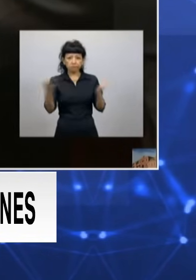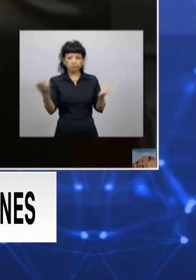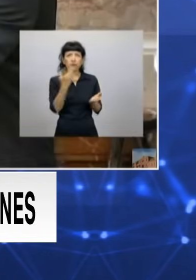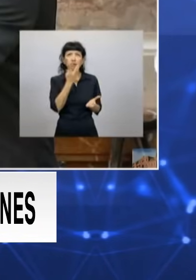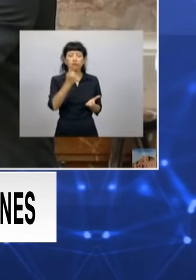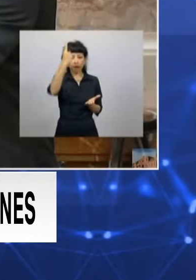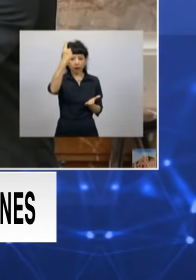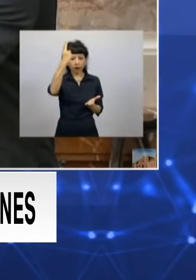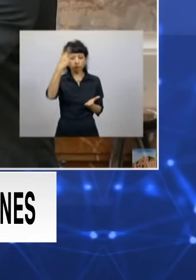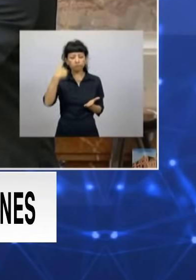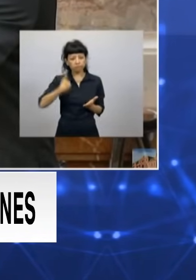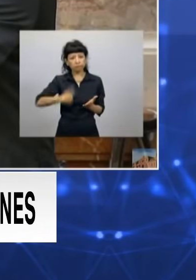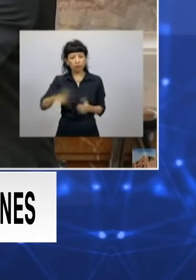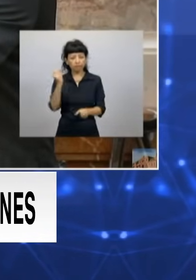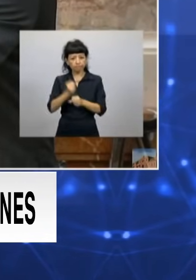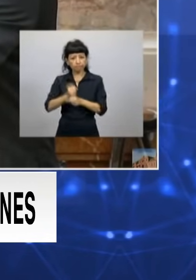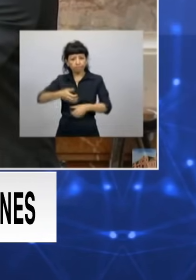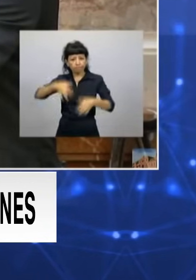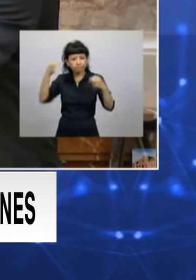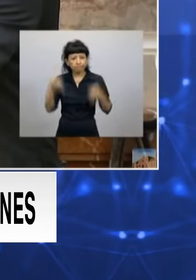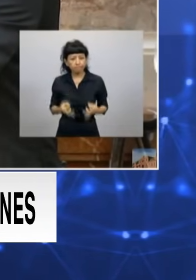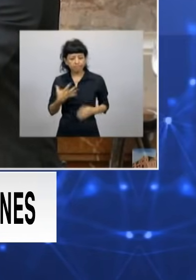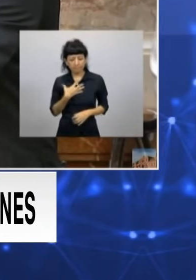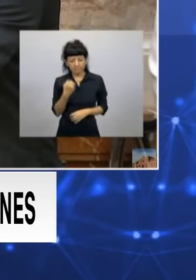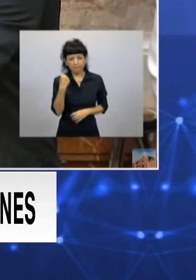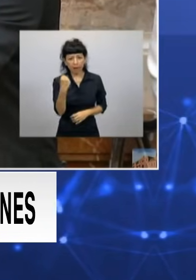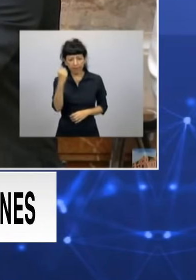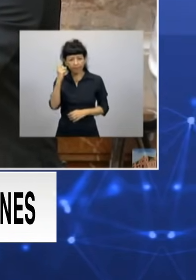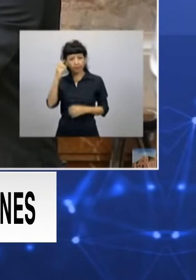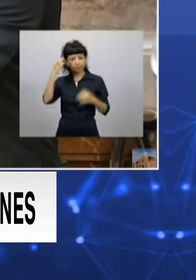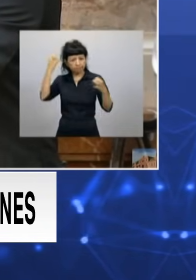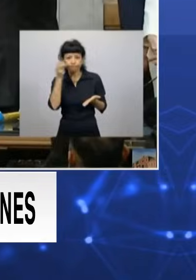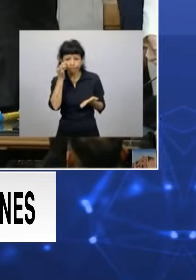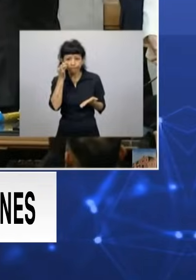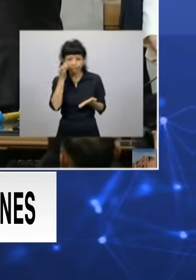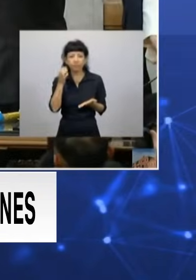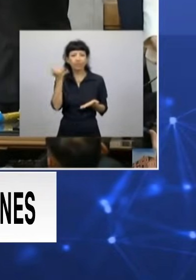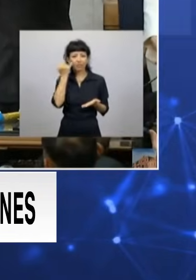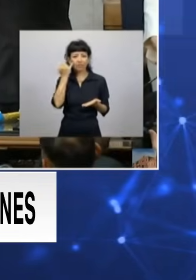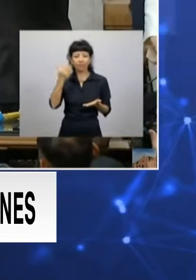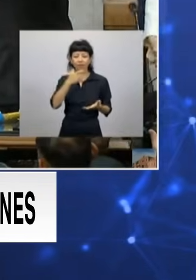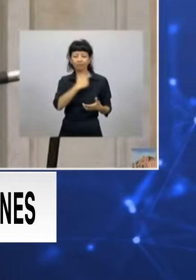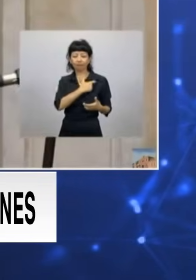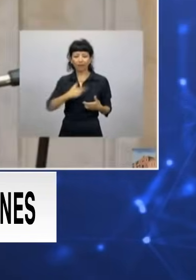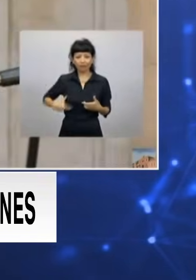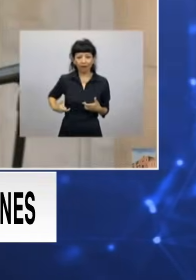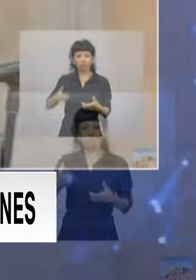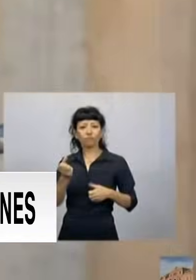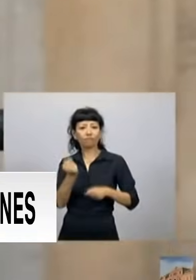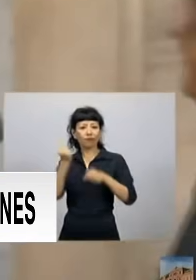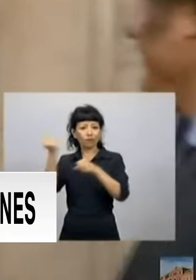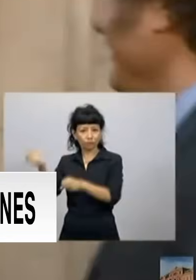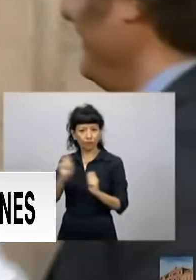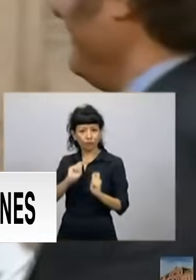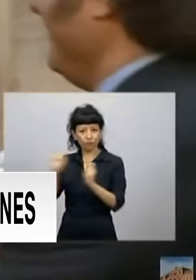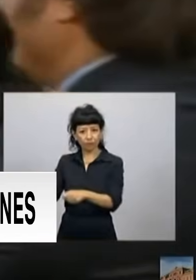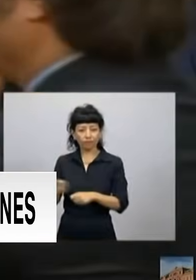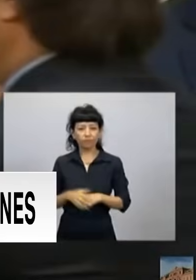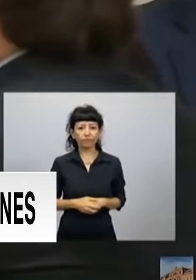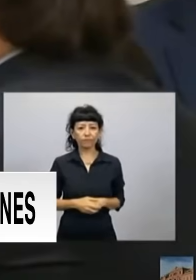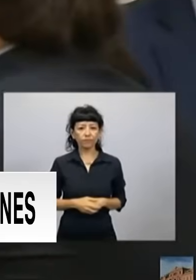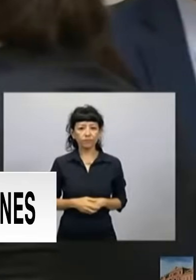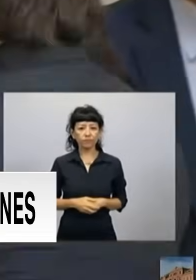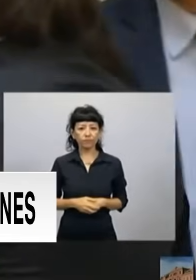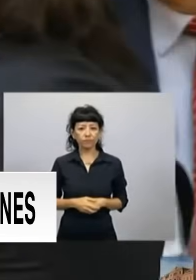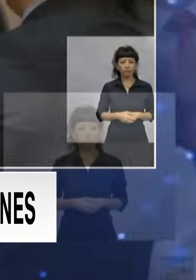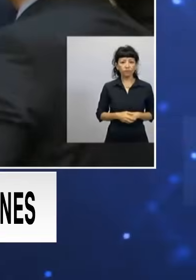ministra Mondino ha dicho que todavía, o sea, que en unos días más va a dar a conocer como las líneas gruesas de la política